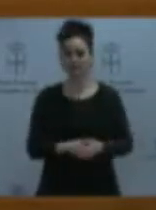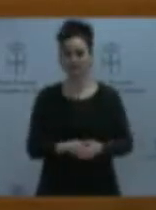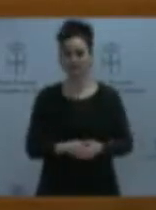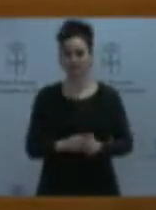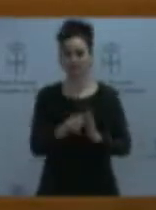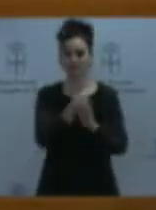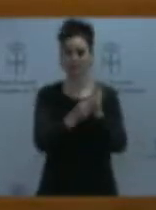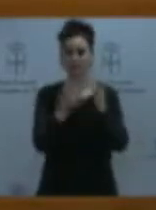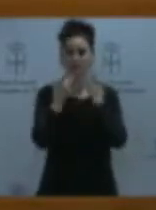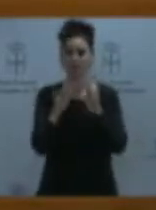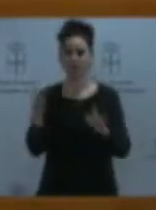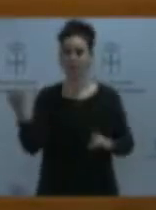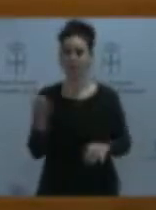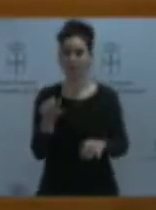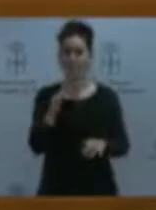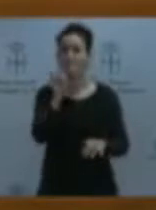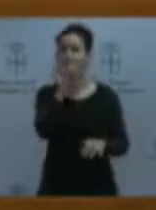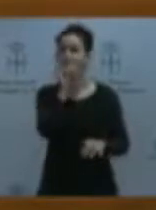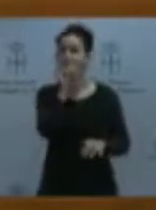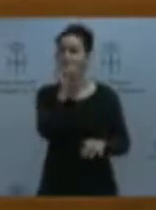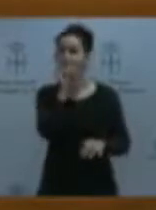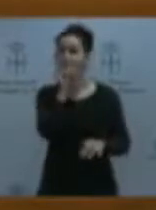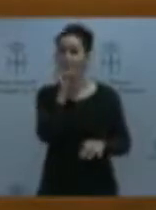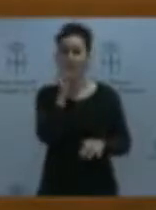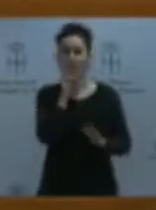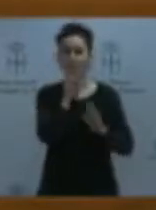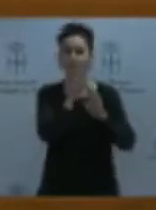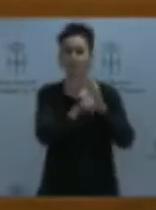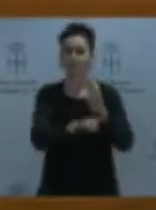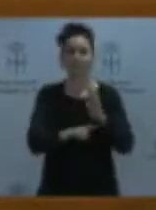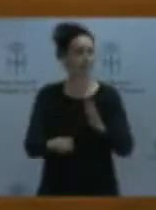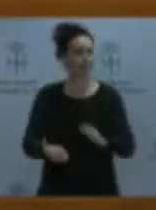han establecido. Actualizar e impartir